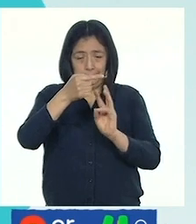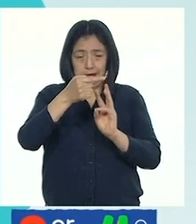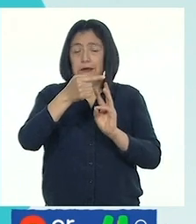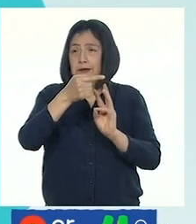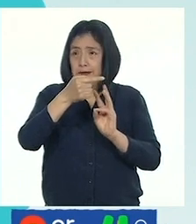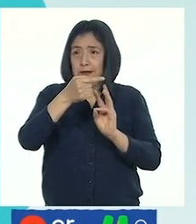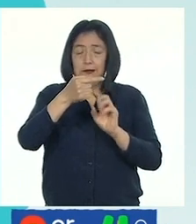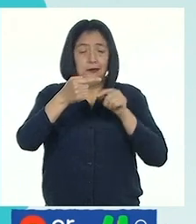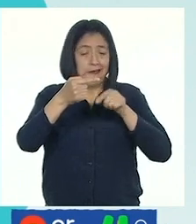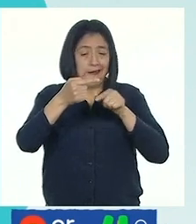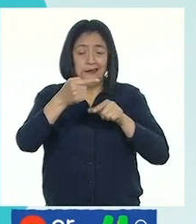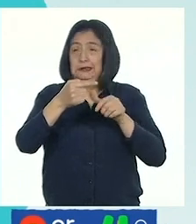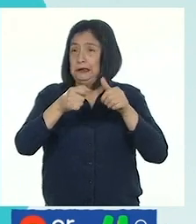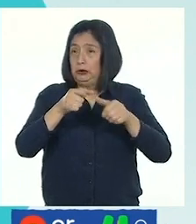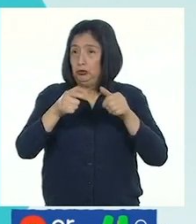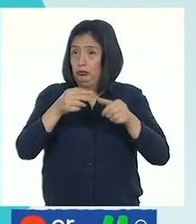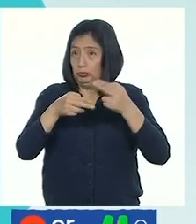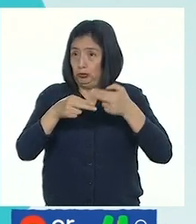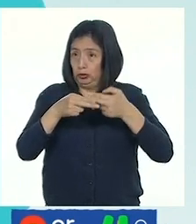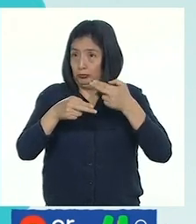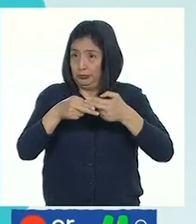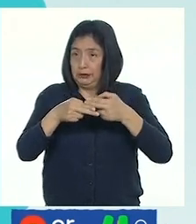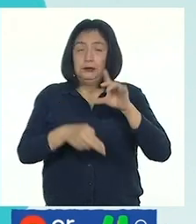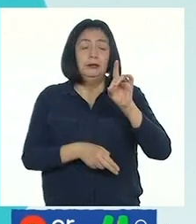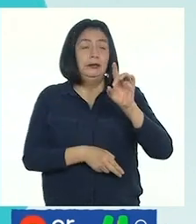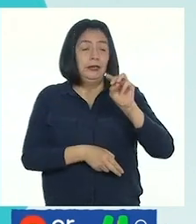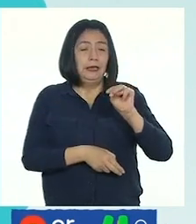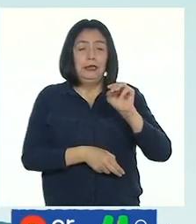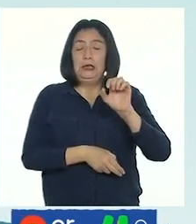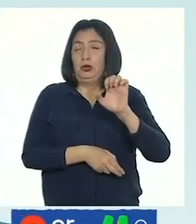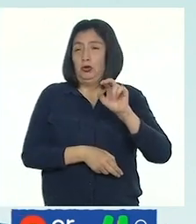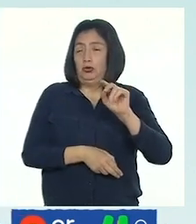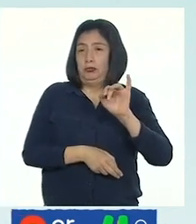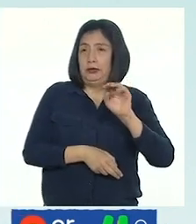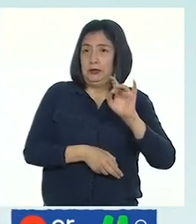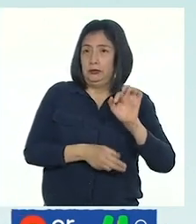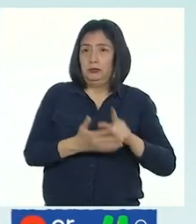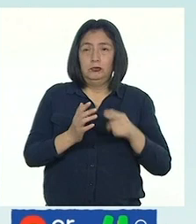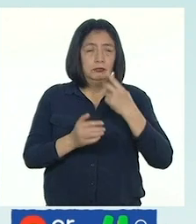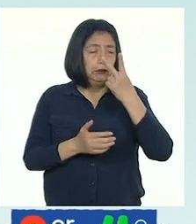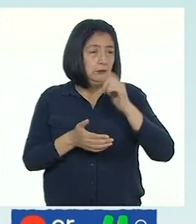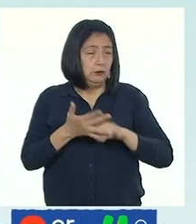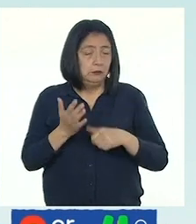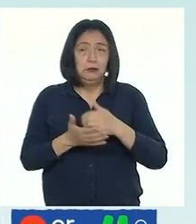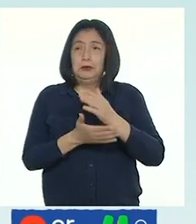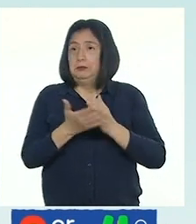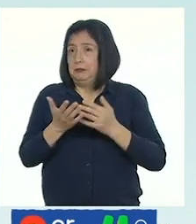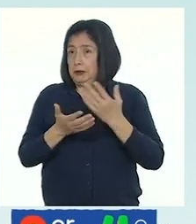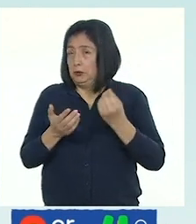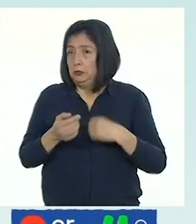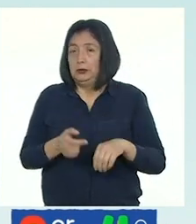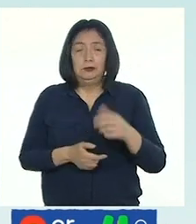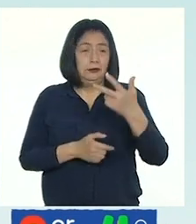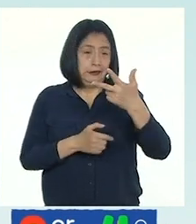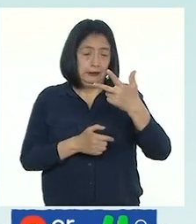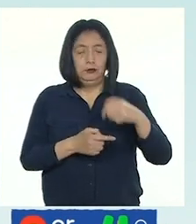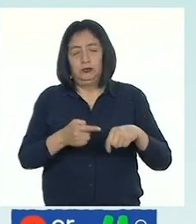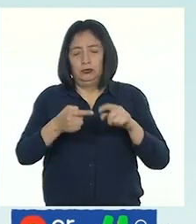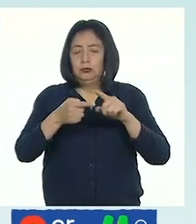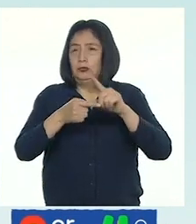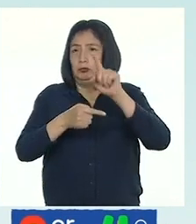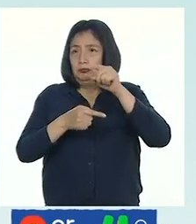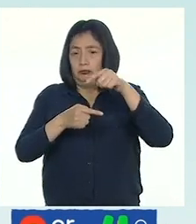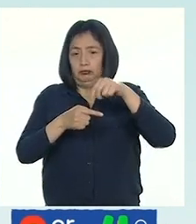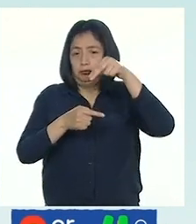abajo. Ese número es el denominador. Vimos que las partes de la fracción eran 3.